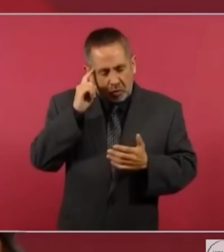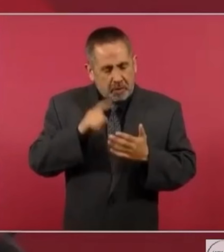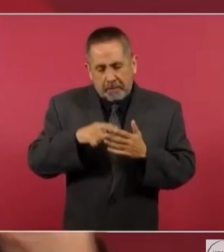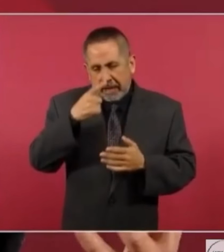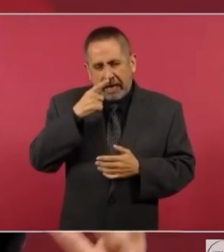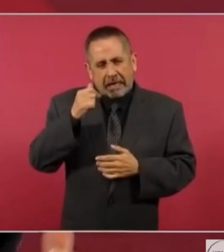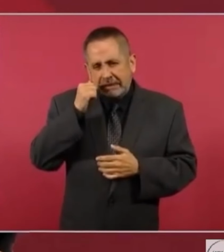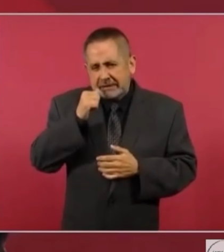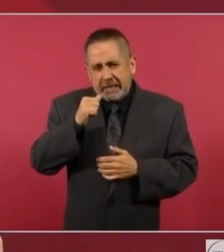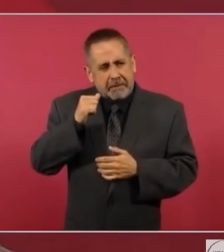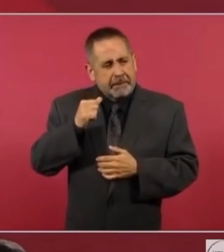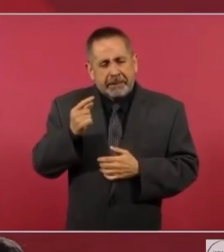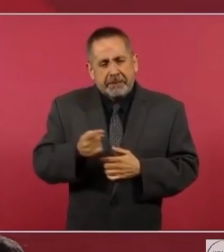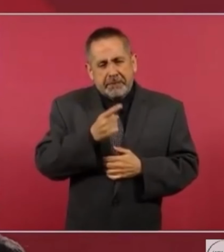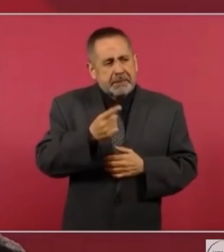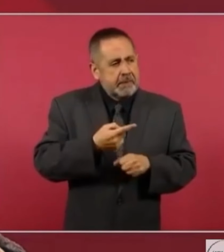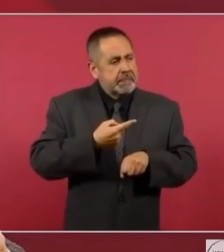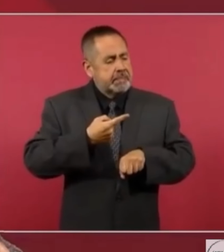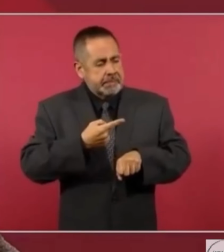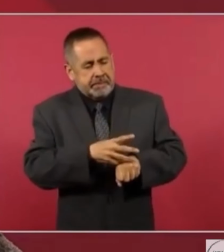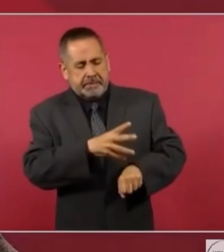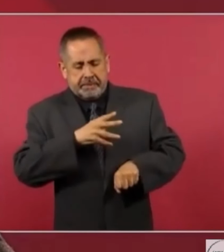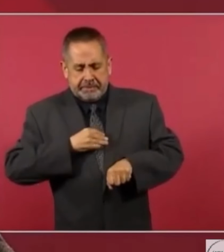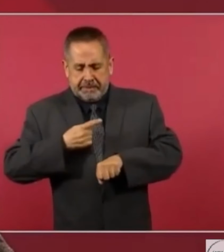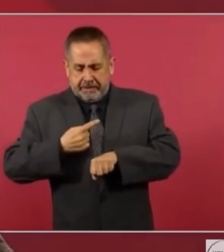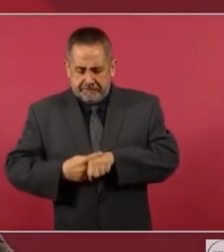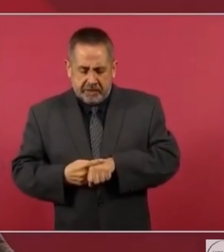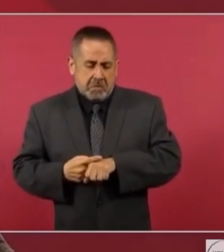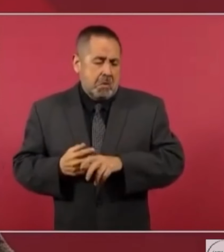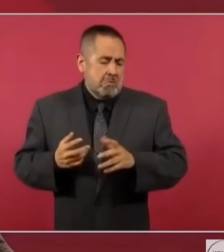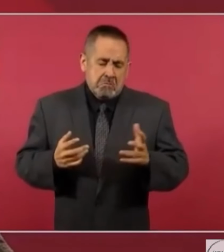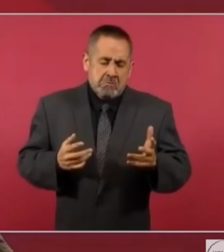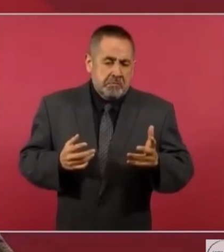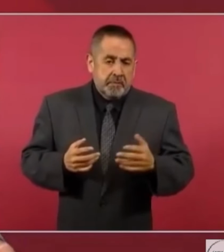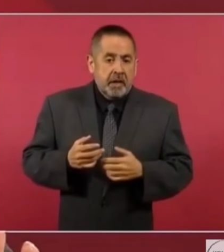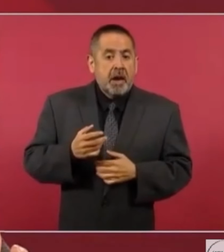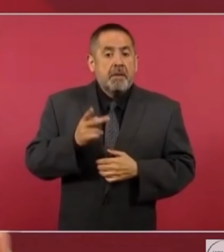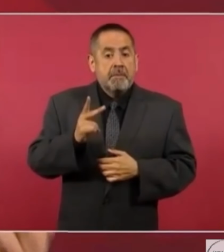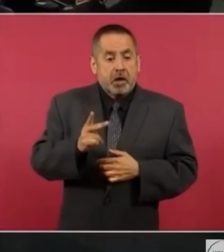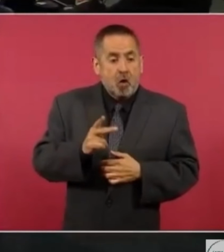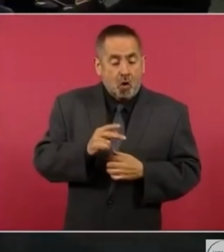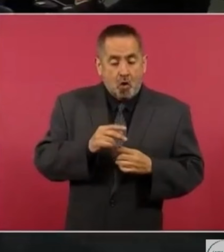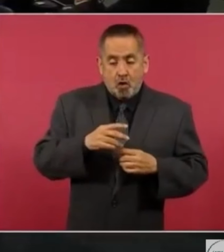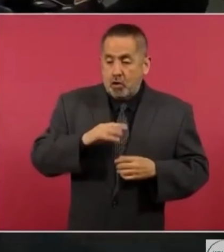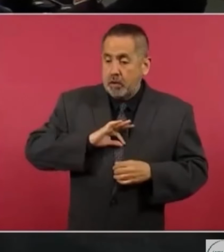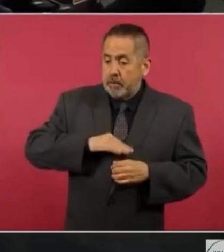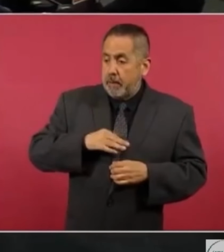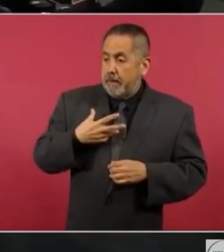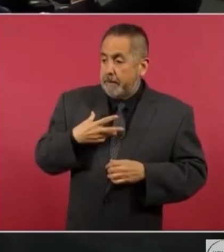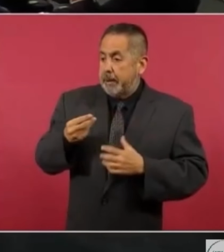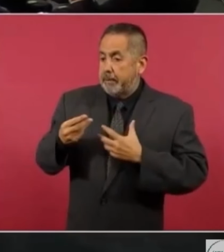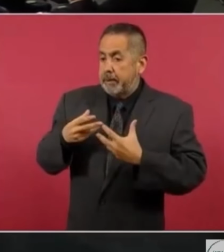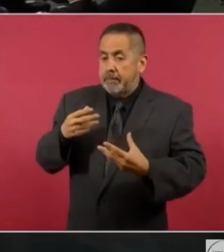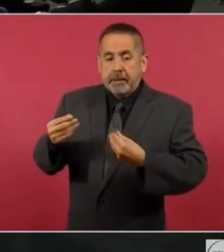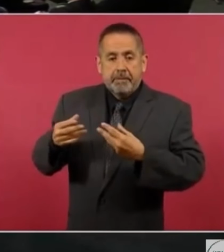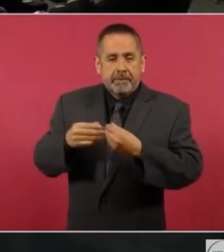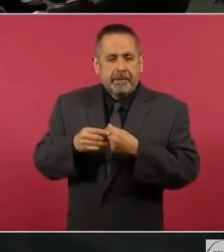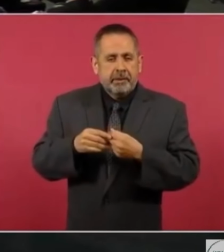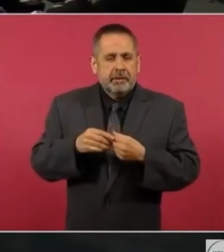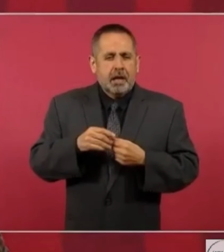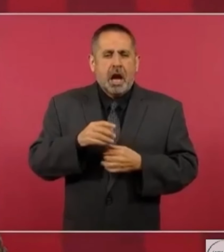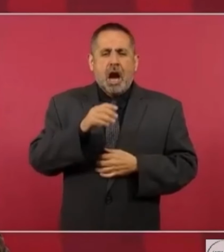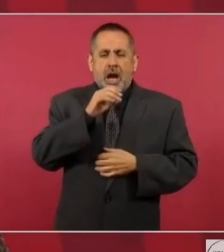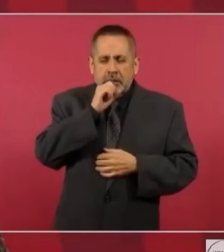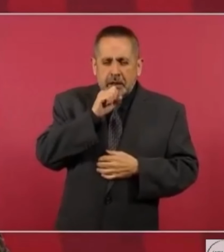es que permanezca. Por las características del mecanismo de transmisión a partir de las gotas de